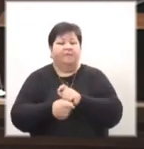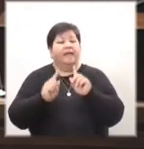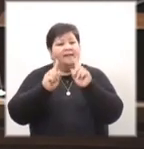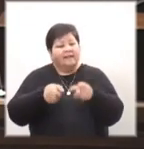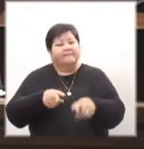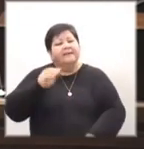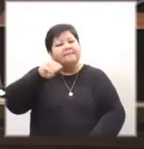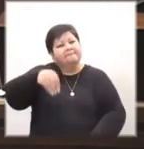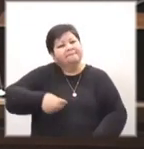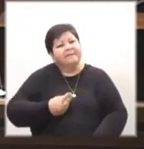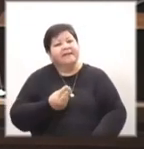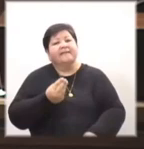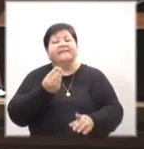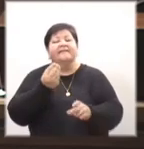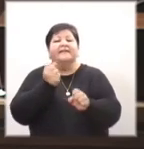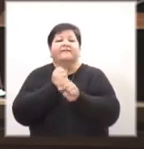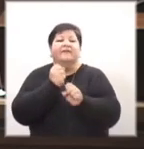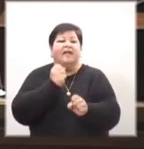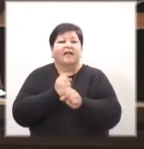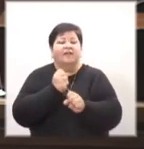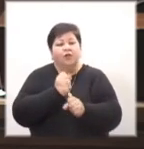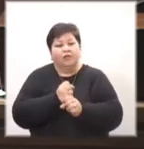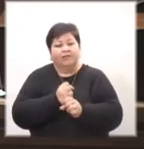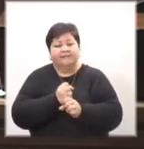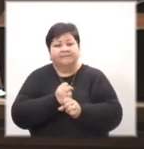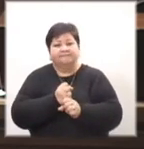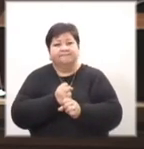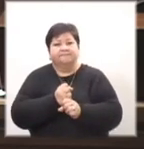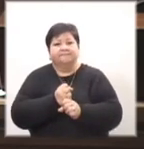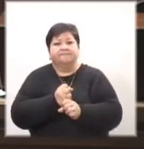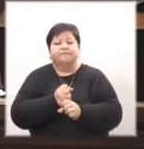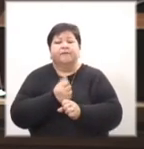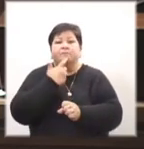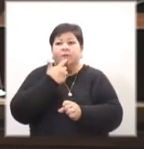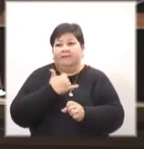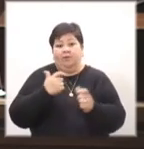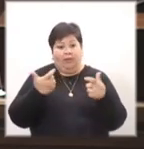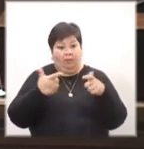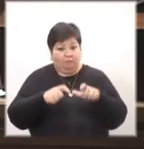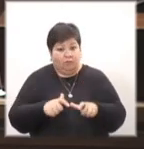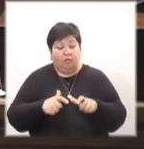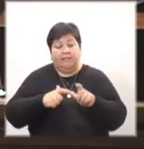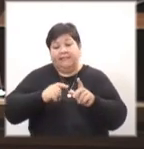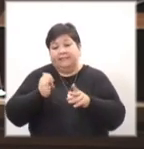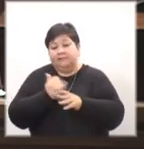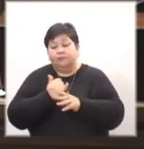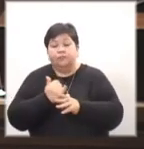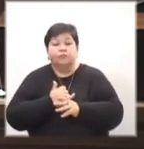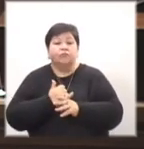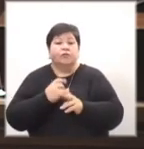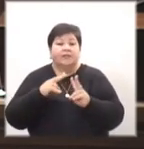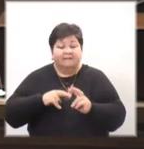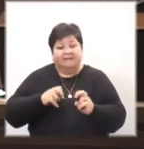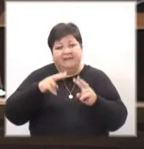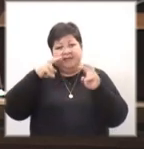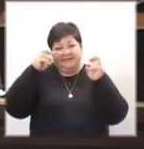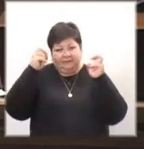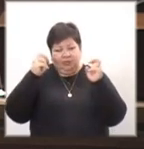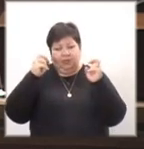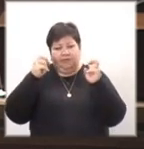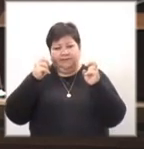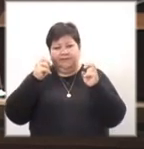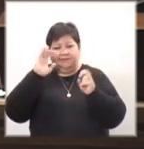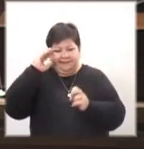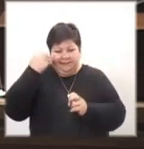demuestran los estudios técnicos que se presentaron a la Comisión por parte de institutos de investigación históricamente reconocidos en nuestro